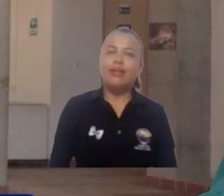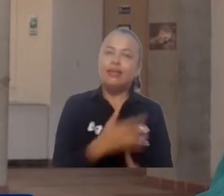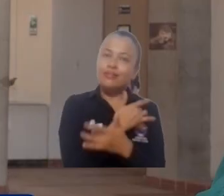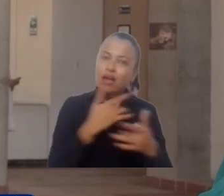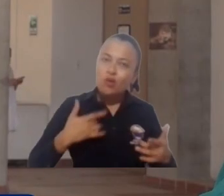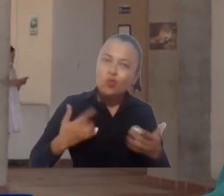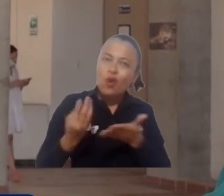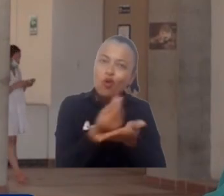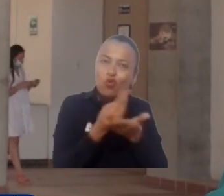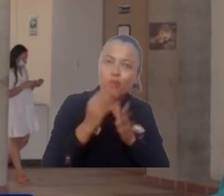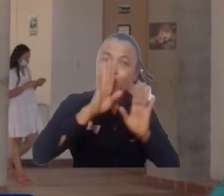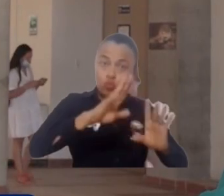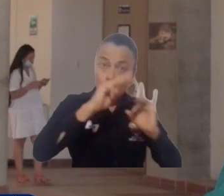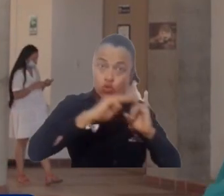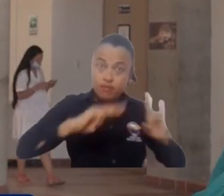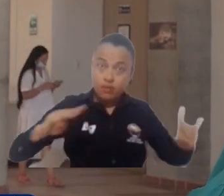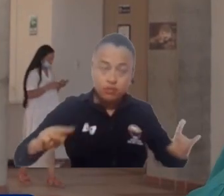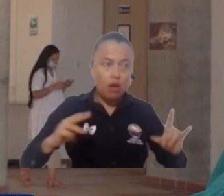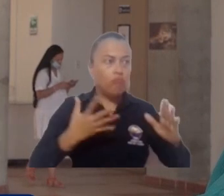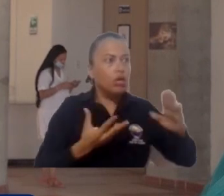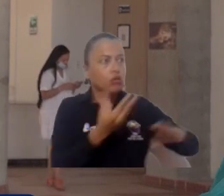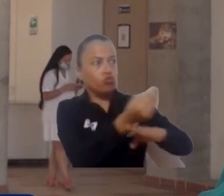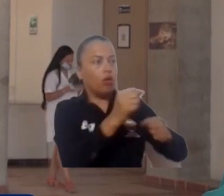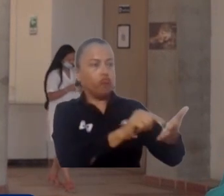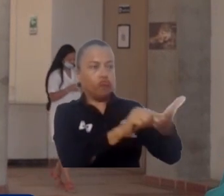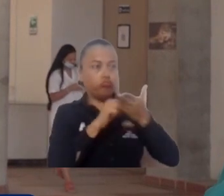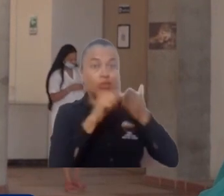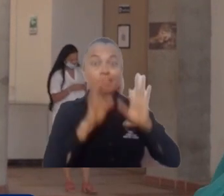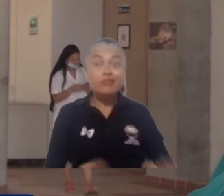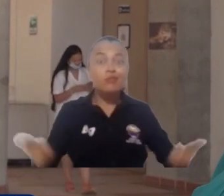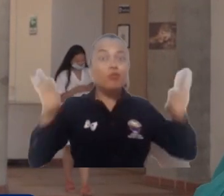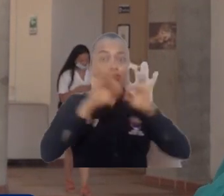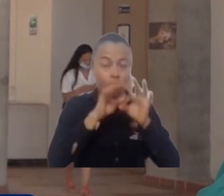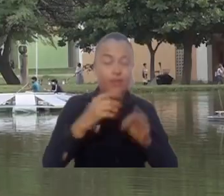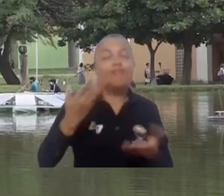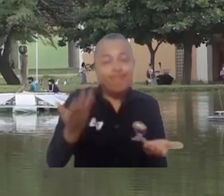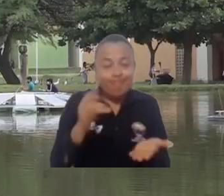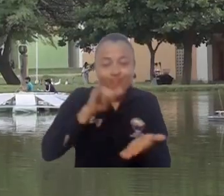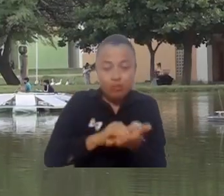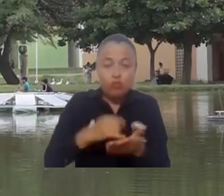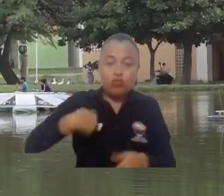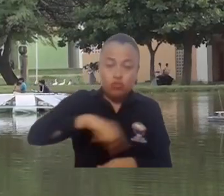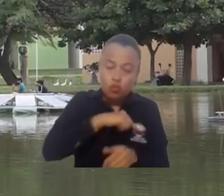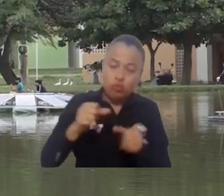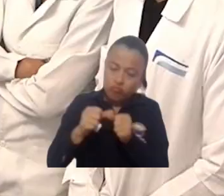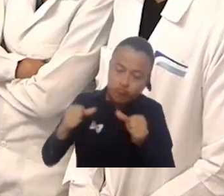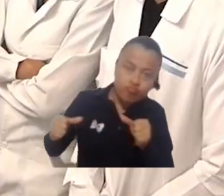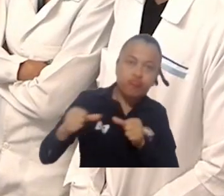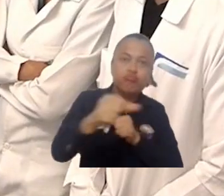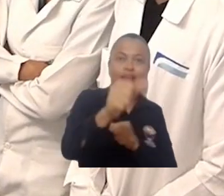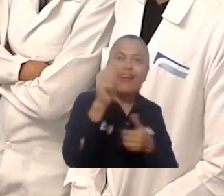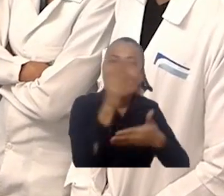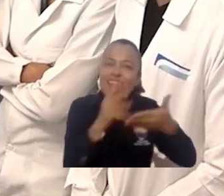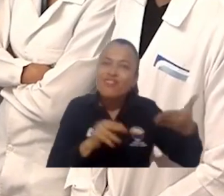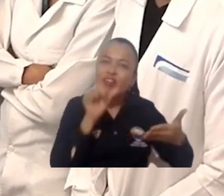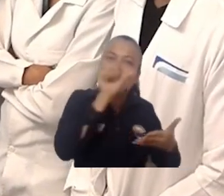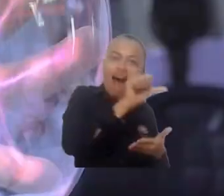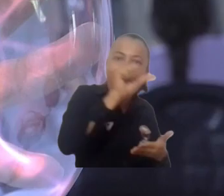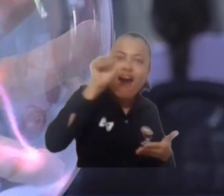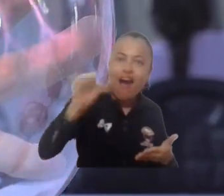la salud económica que tiene la universidad Magdalena los resultados tan importantes por eso hemos logrado mantener